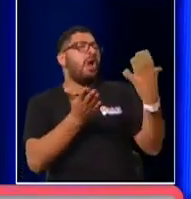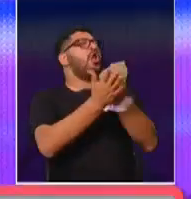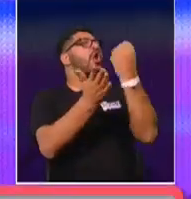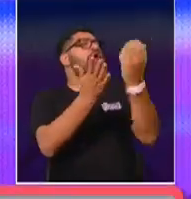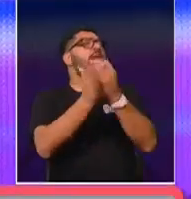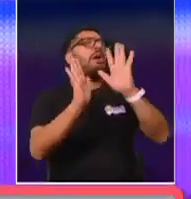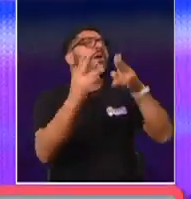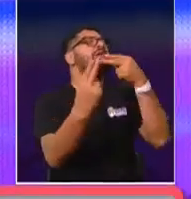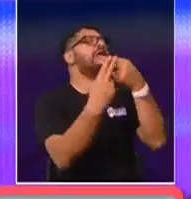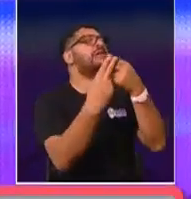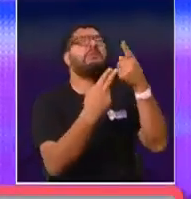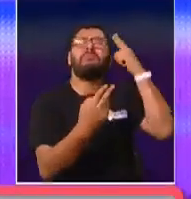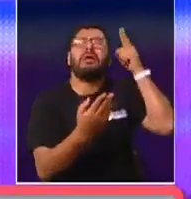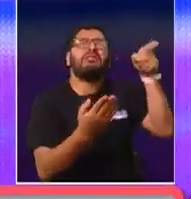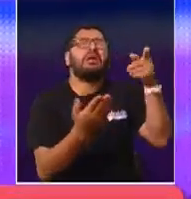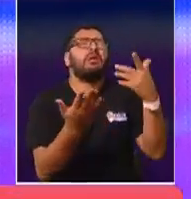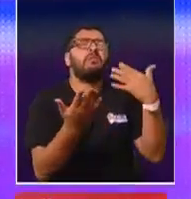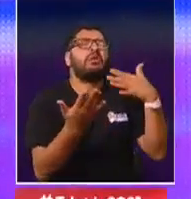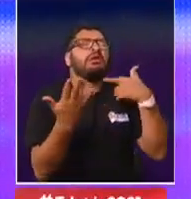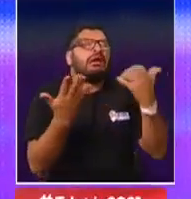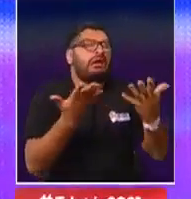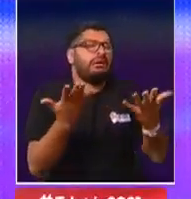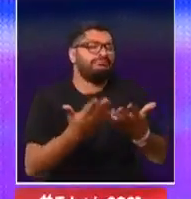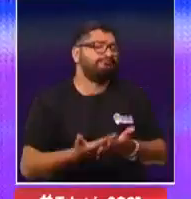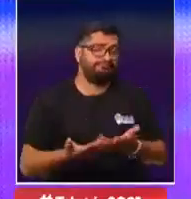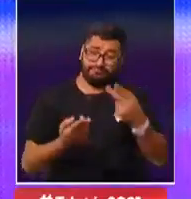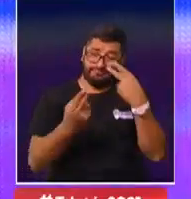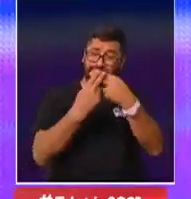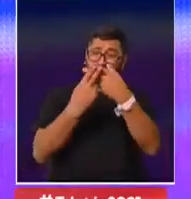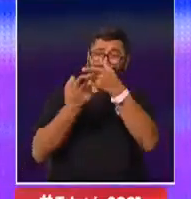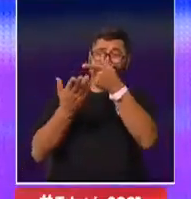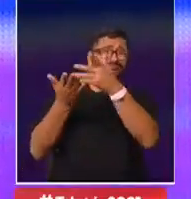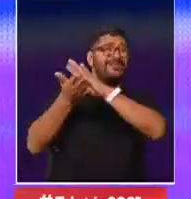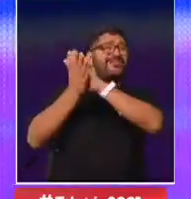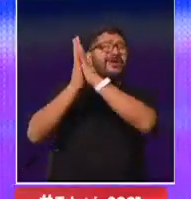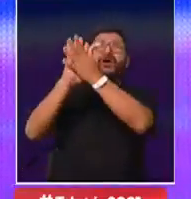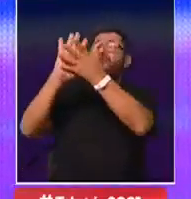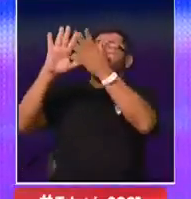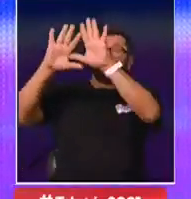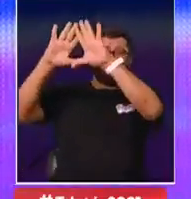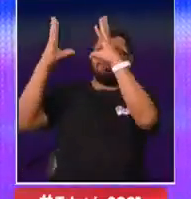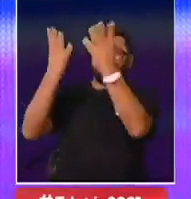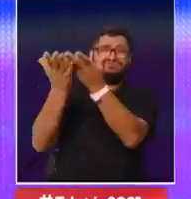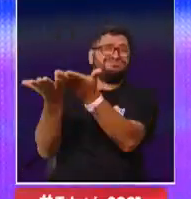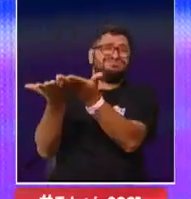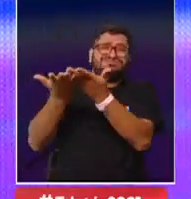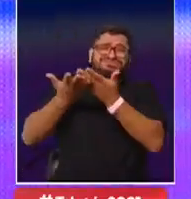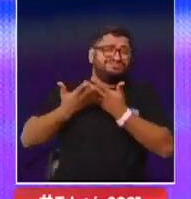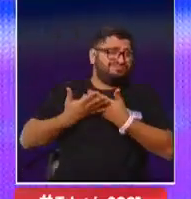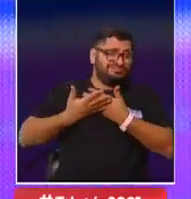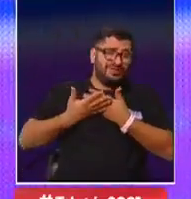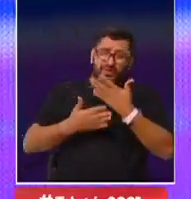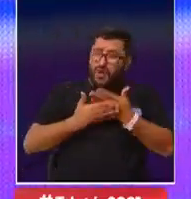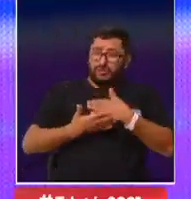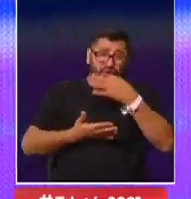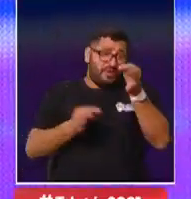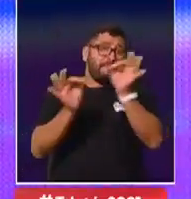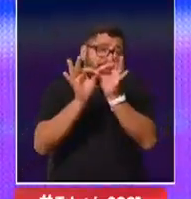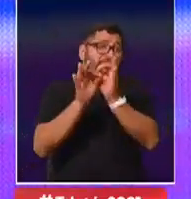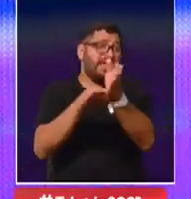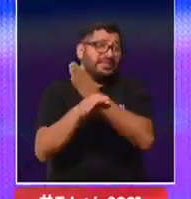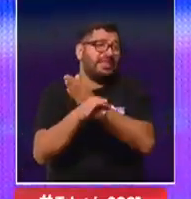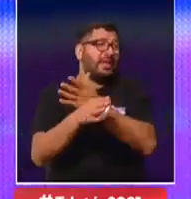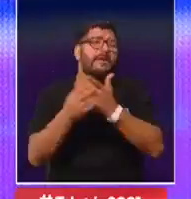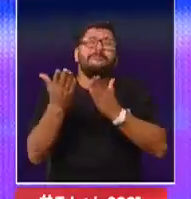No, la Teletón, todo, definitivamente todo. Yo lo comentaba hace poco, que fue desde empezar